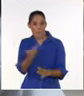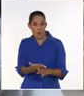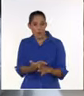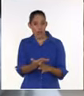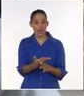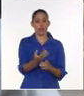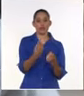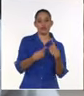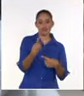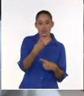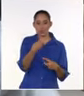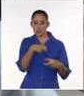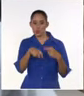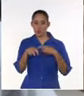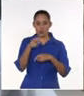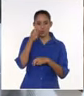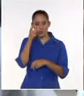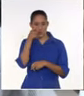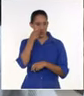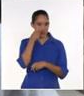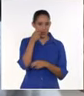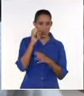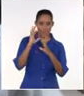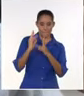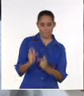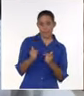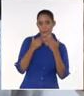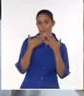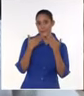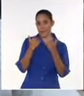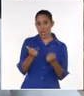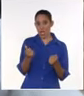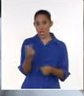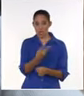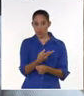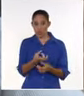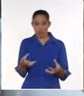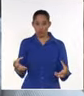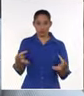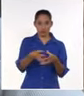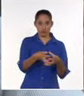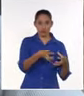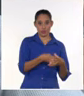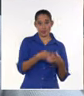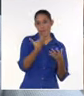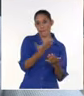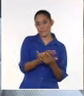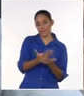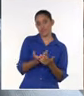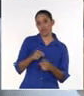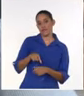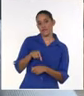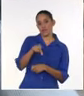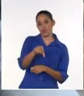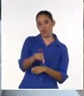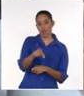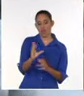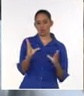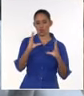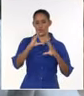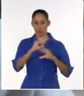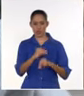los resultado positivo incorporarse est estas dos unidades Aunque pueden ser que estén eh finales de la noche en madrugada